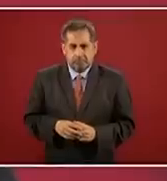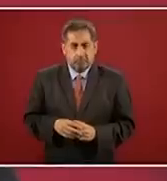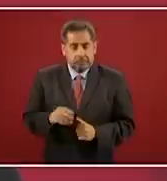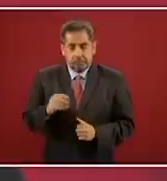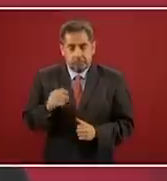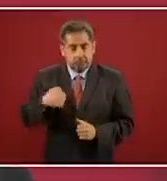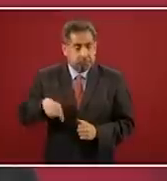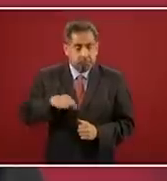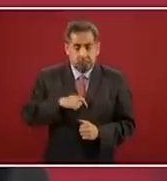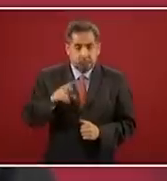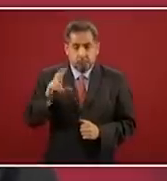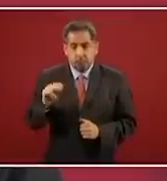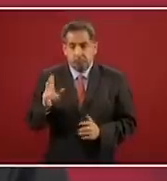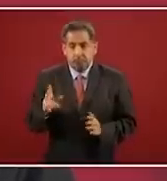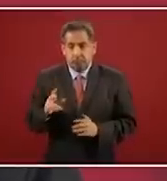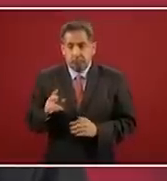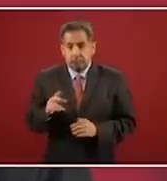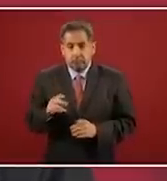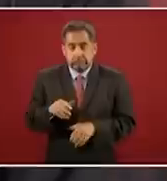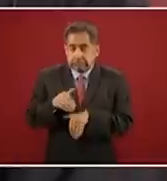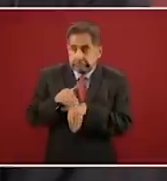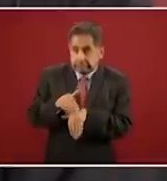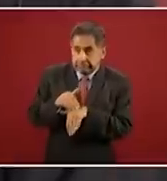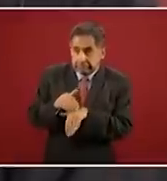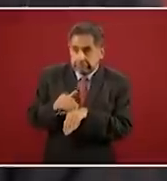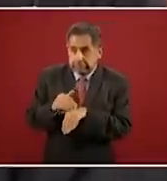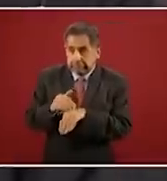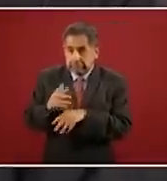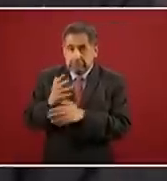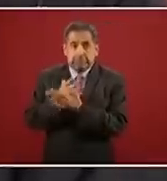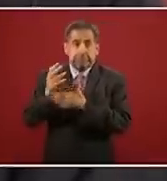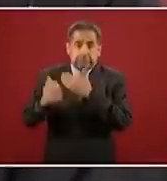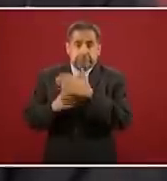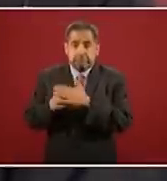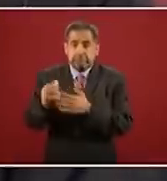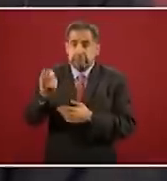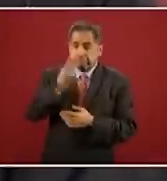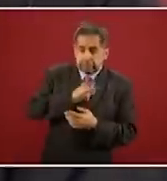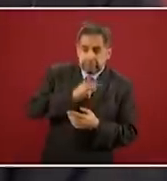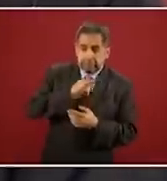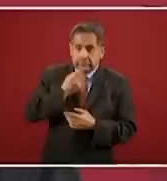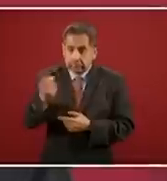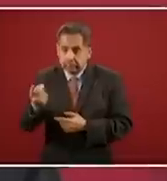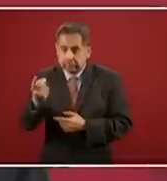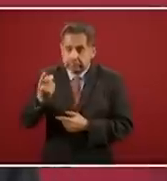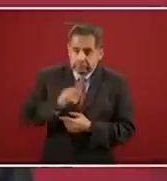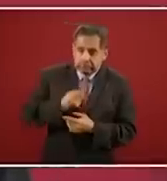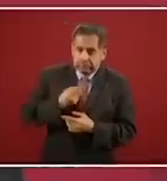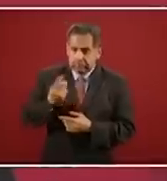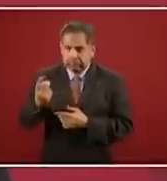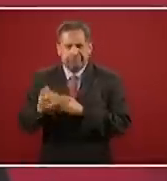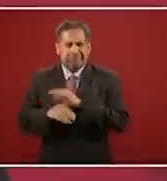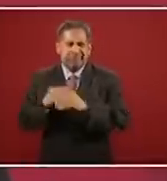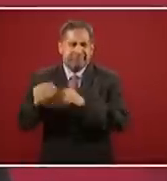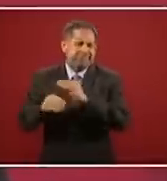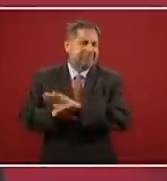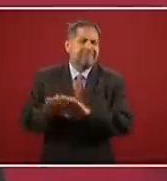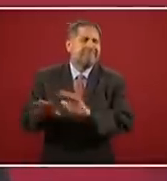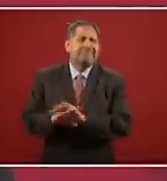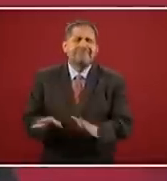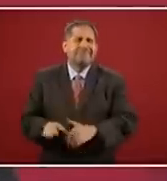vamos nosotros a engancharnos en dimes y diretes, no está